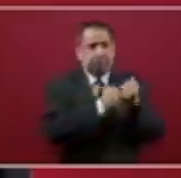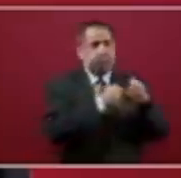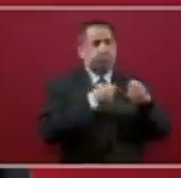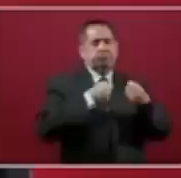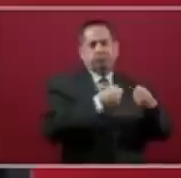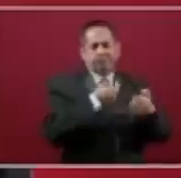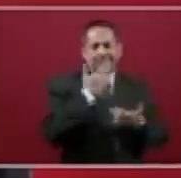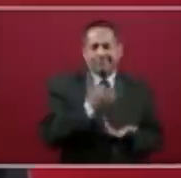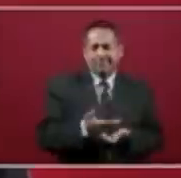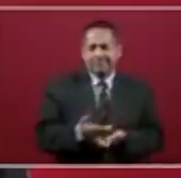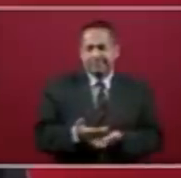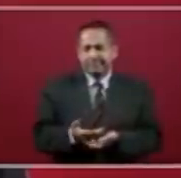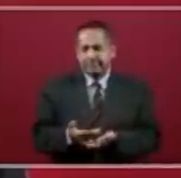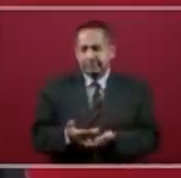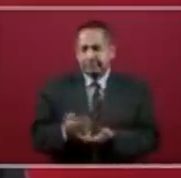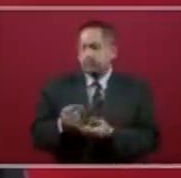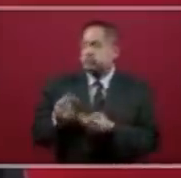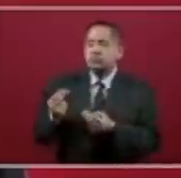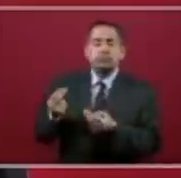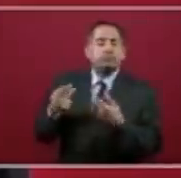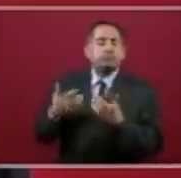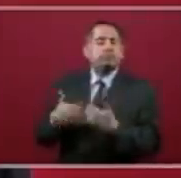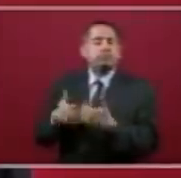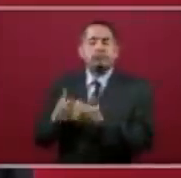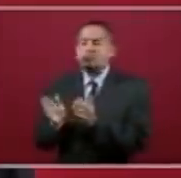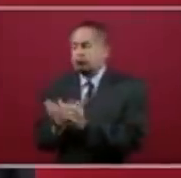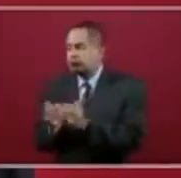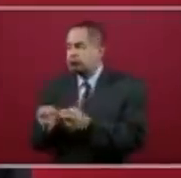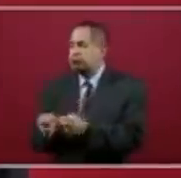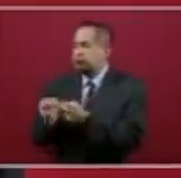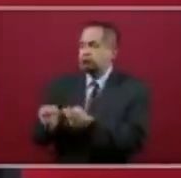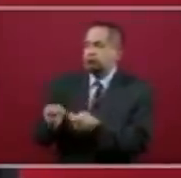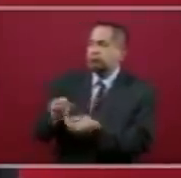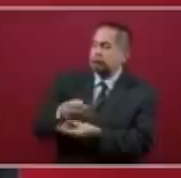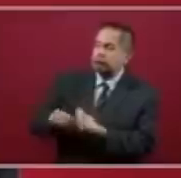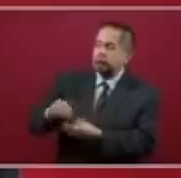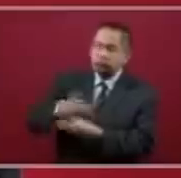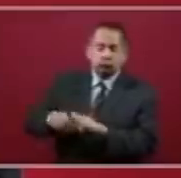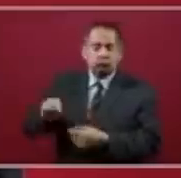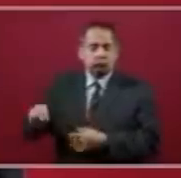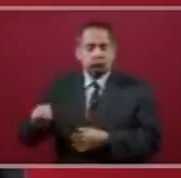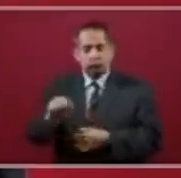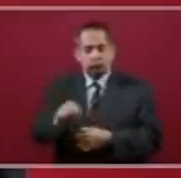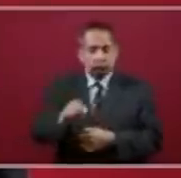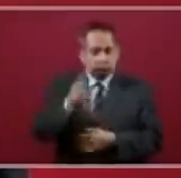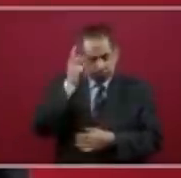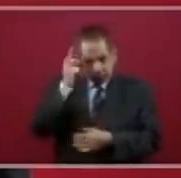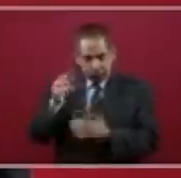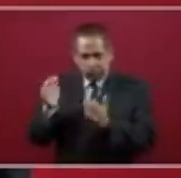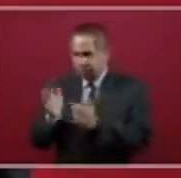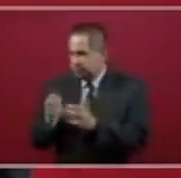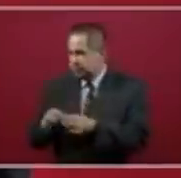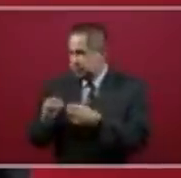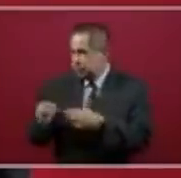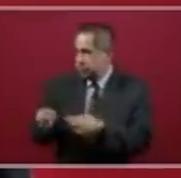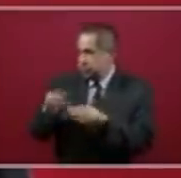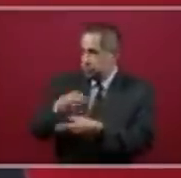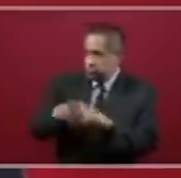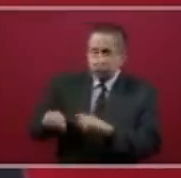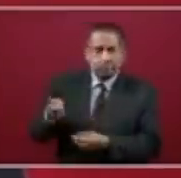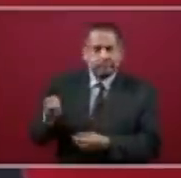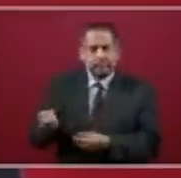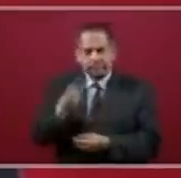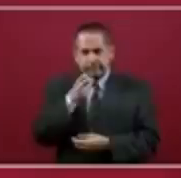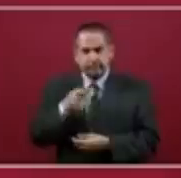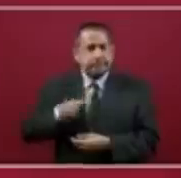economía del pequeño productor, la economía del pequeño empresario, la